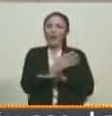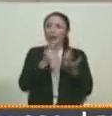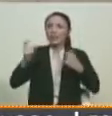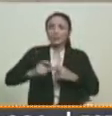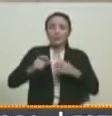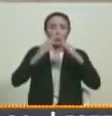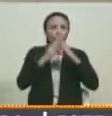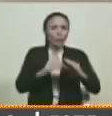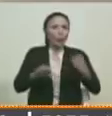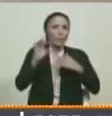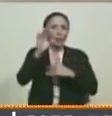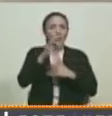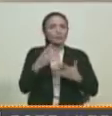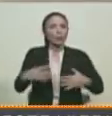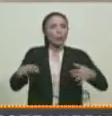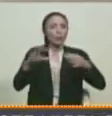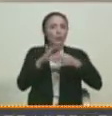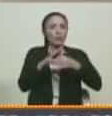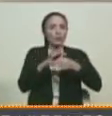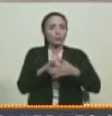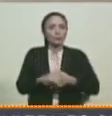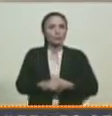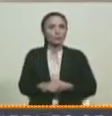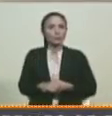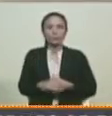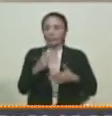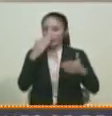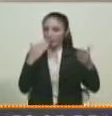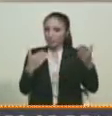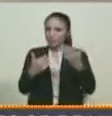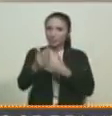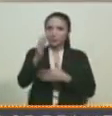productivas de la patria para echarlas a andar.